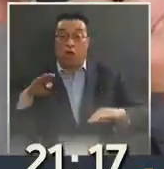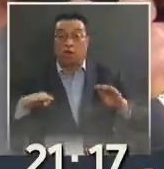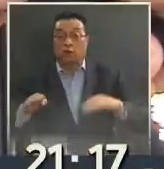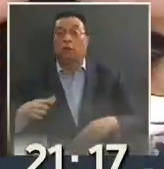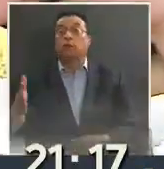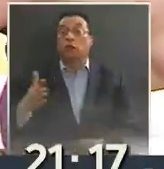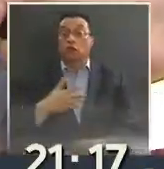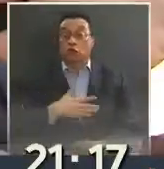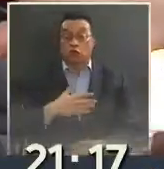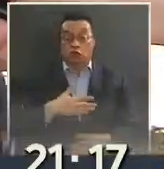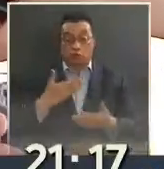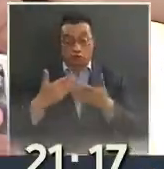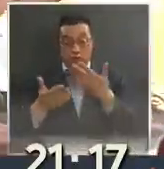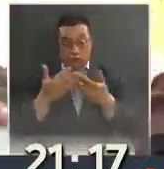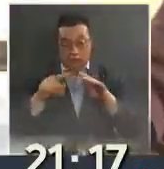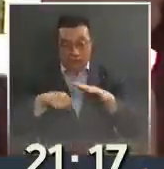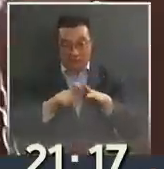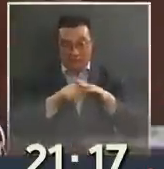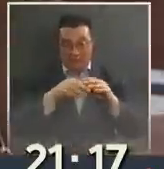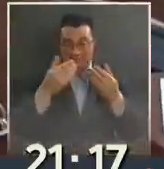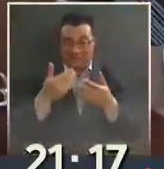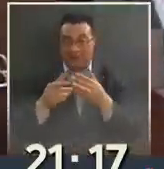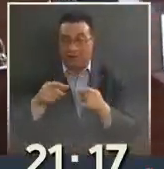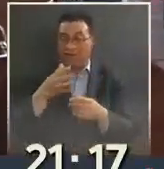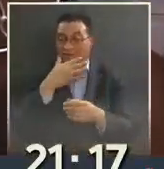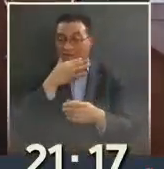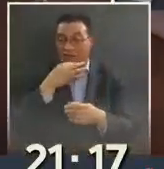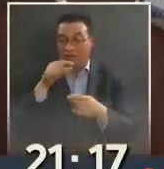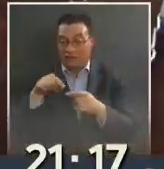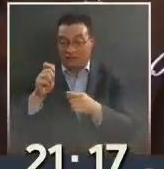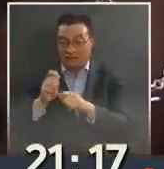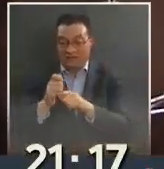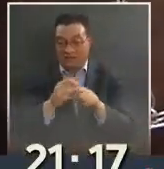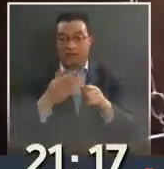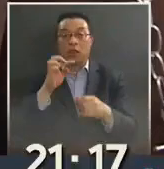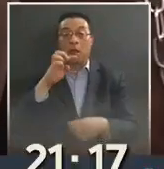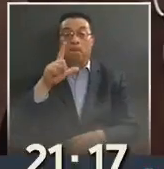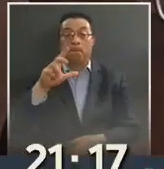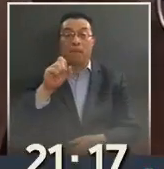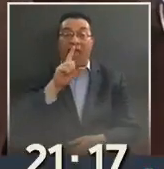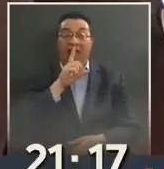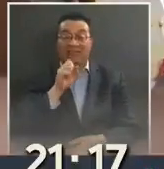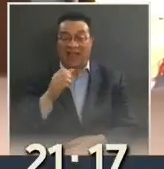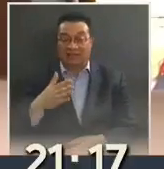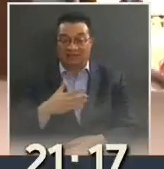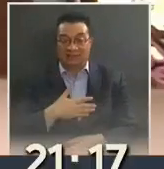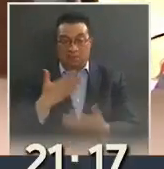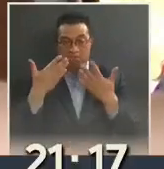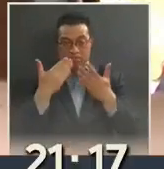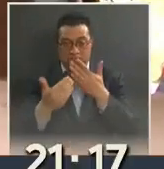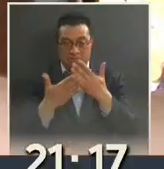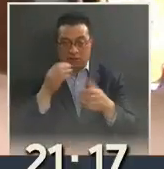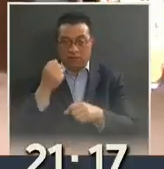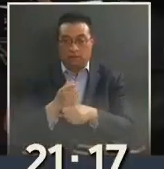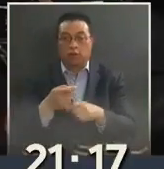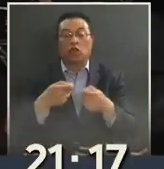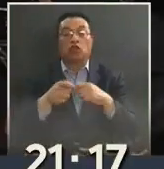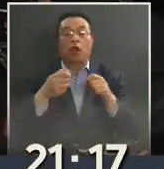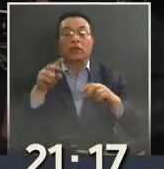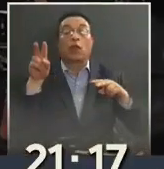el Febre, hago todas estas preciosuras que están acá, todos en plata 9.50, todo hecho a mano, solamente le vendí a